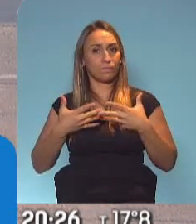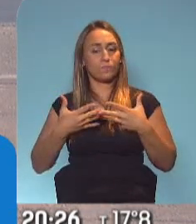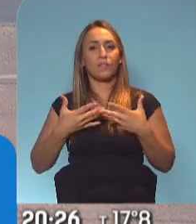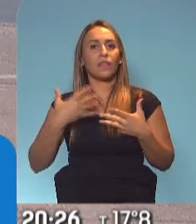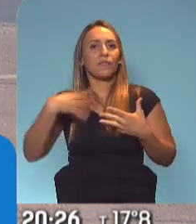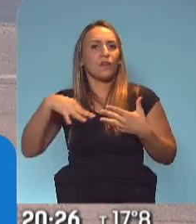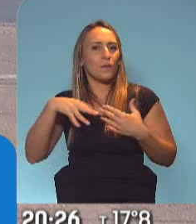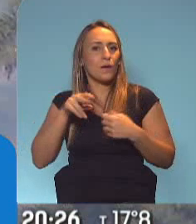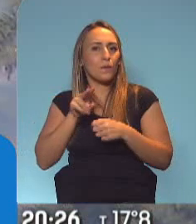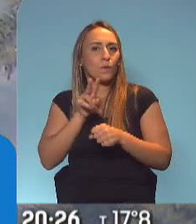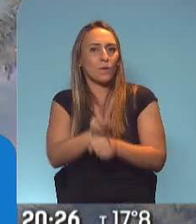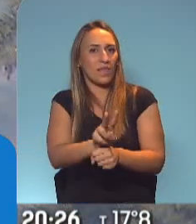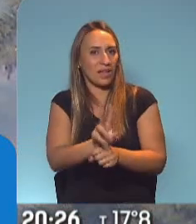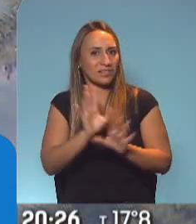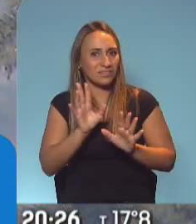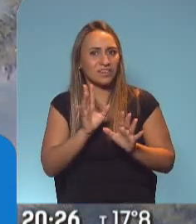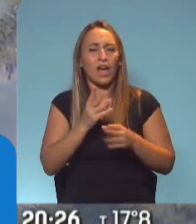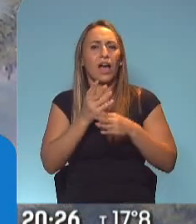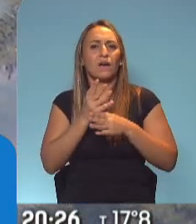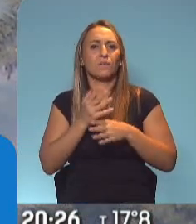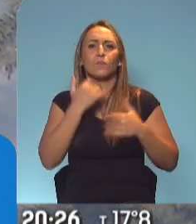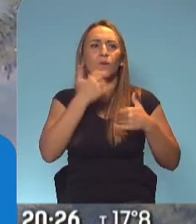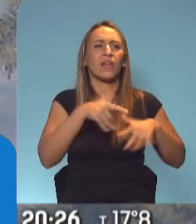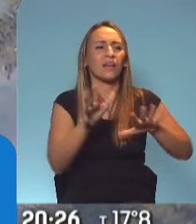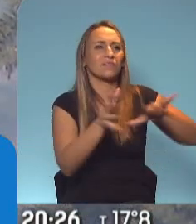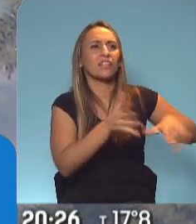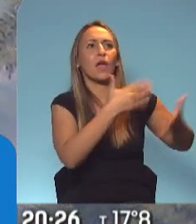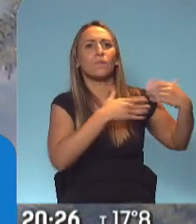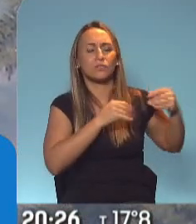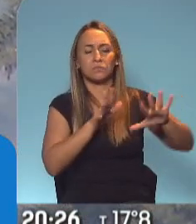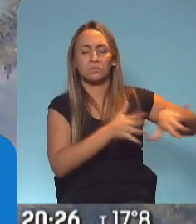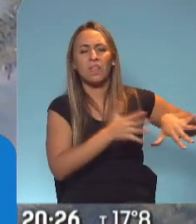a proteger con independencia de cualquier consideración. Ya llegará el momento para hacer